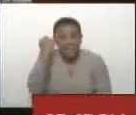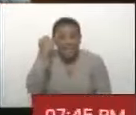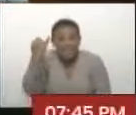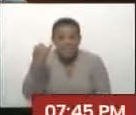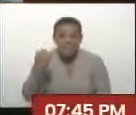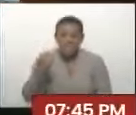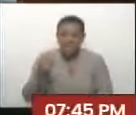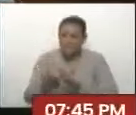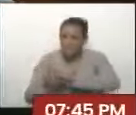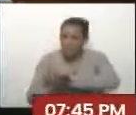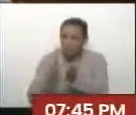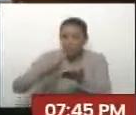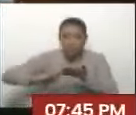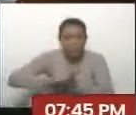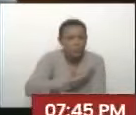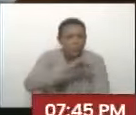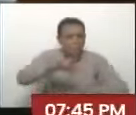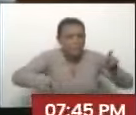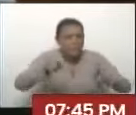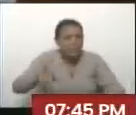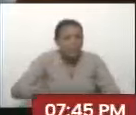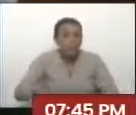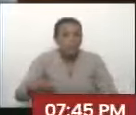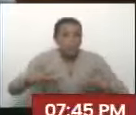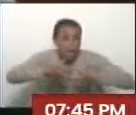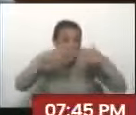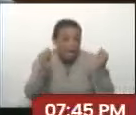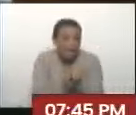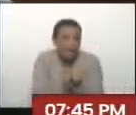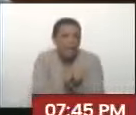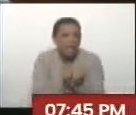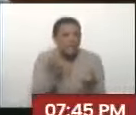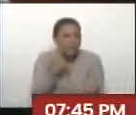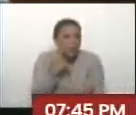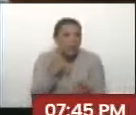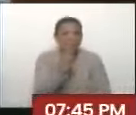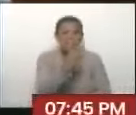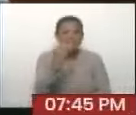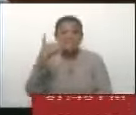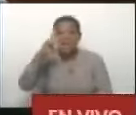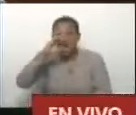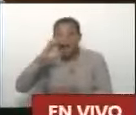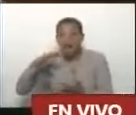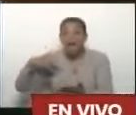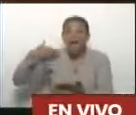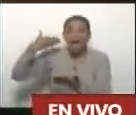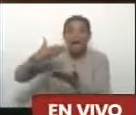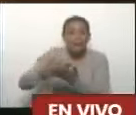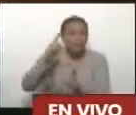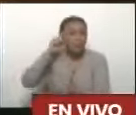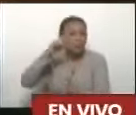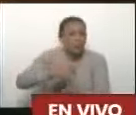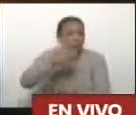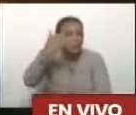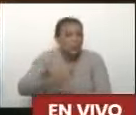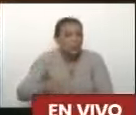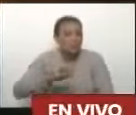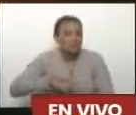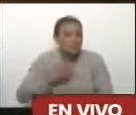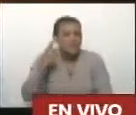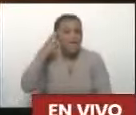actual representa la culminación de una guerra de 100 años que el proyecto colonial